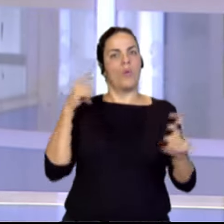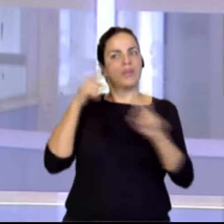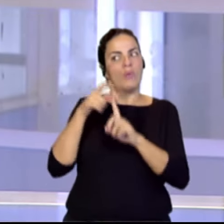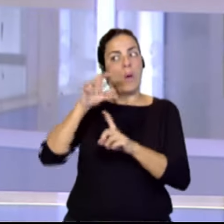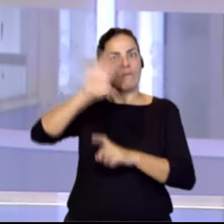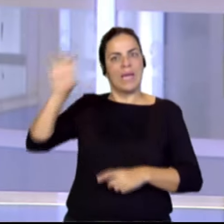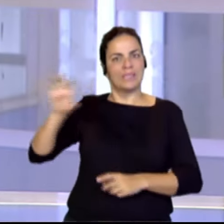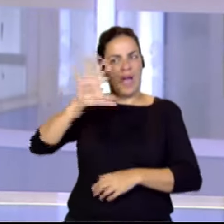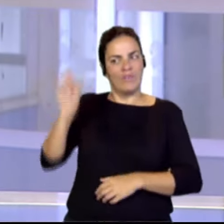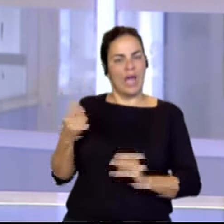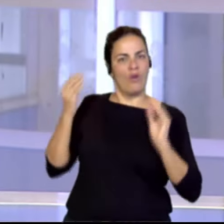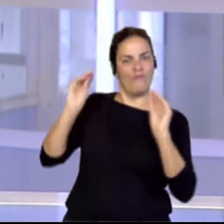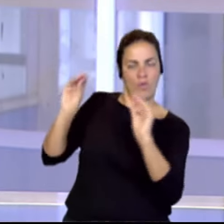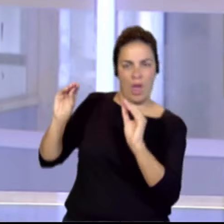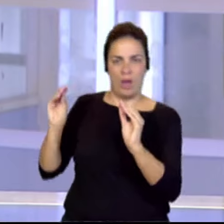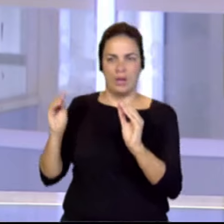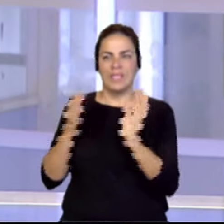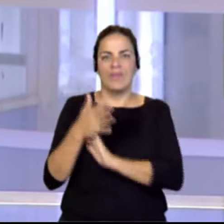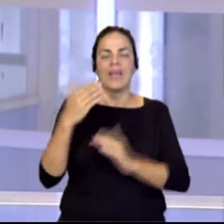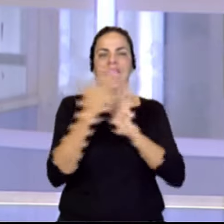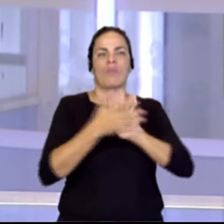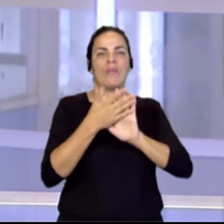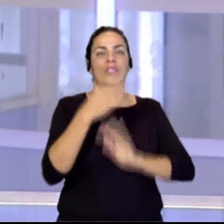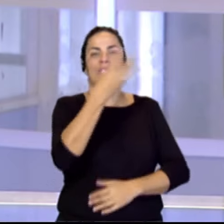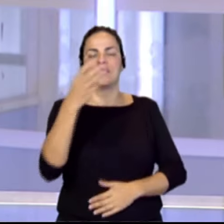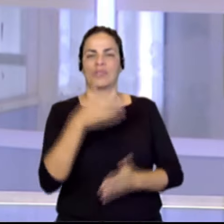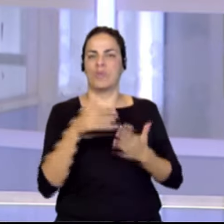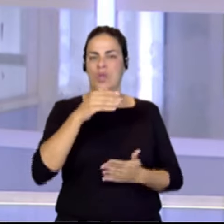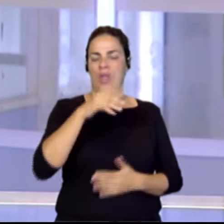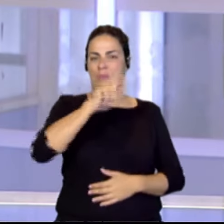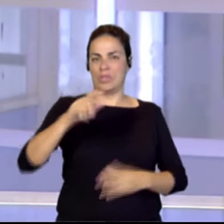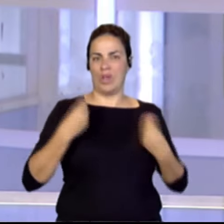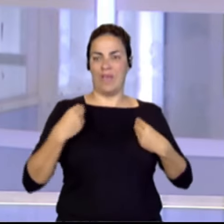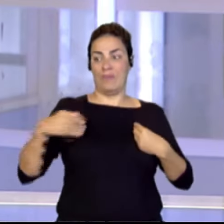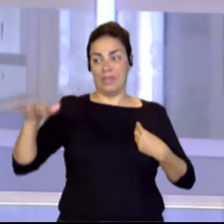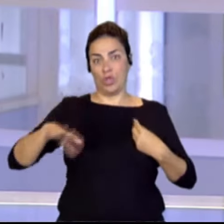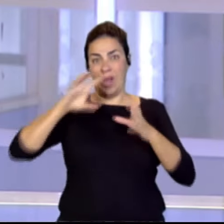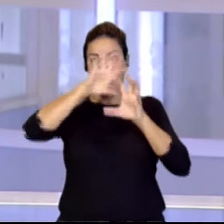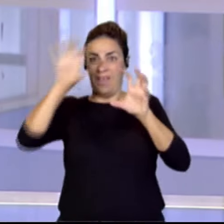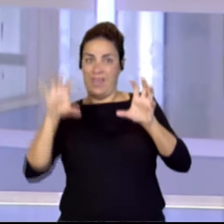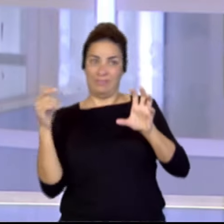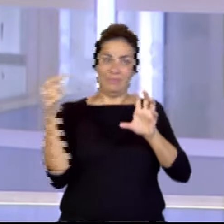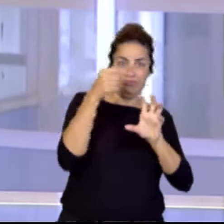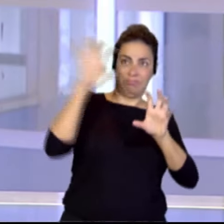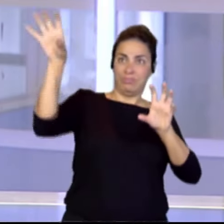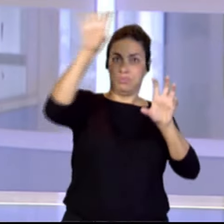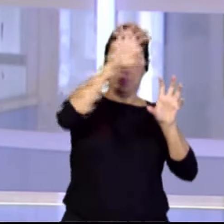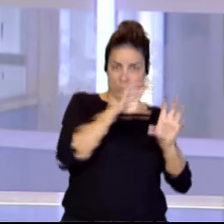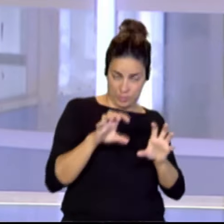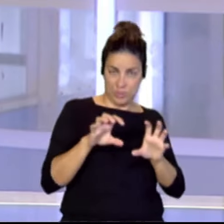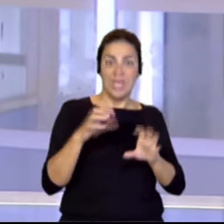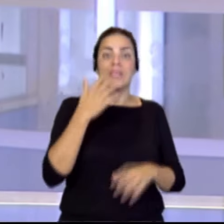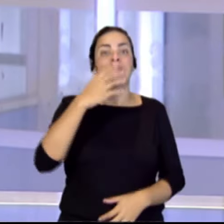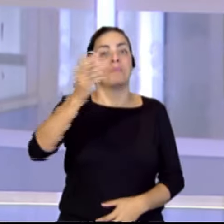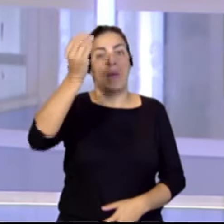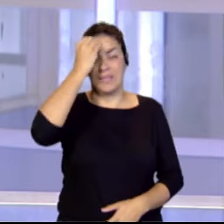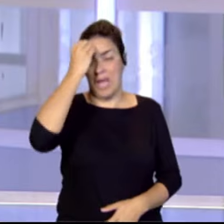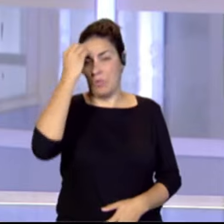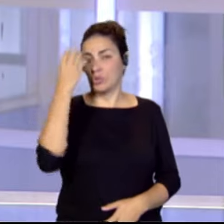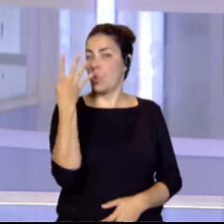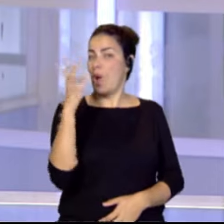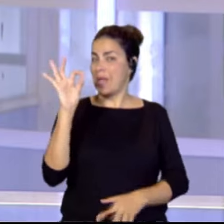300 millones de habitantes los que tenemos nada más que en los países de África occidental y si tenemos en cuenta que el 40% de los de la